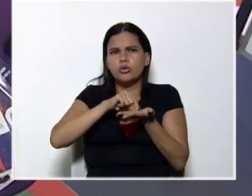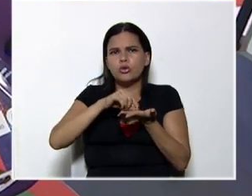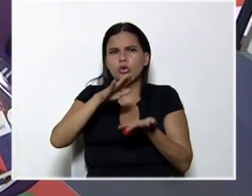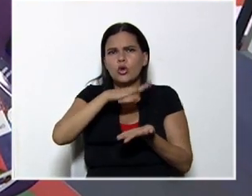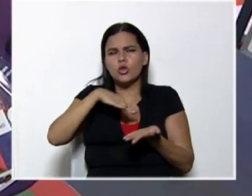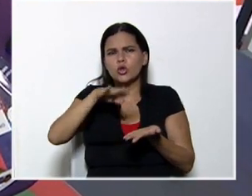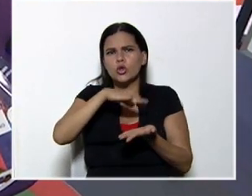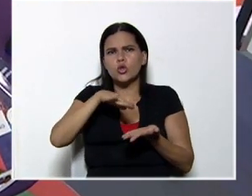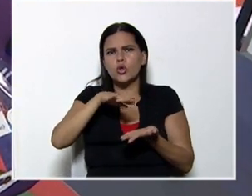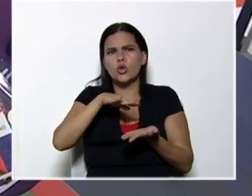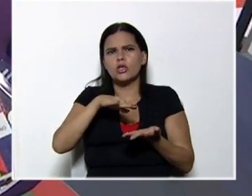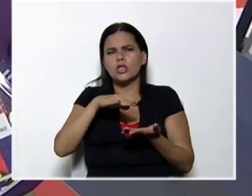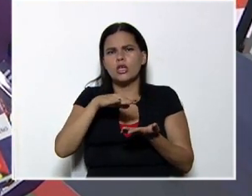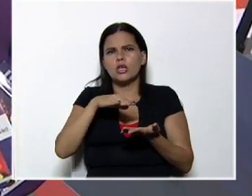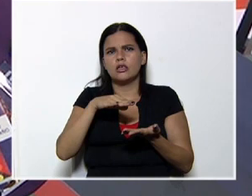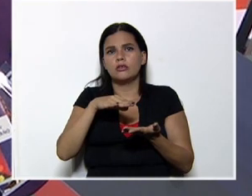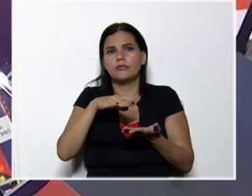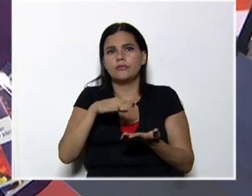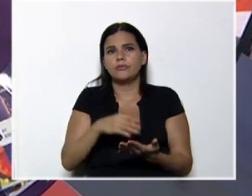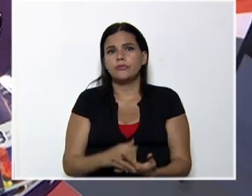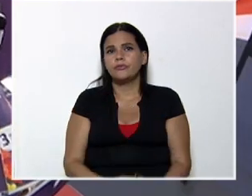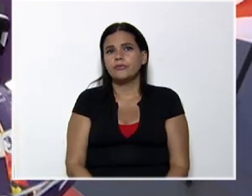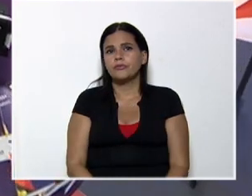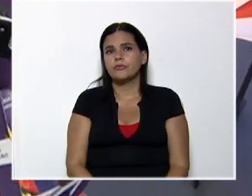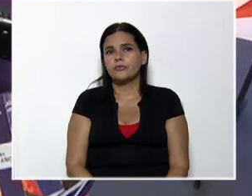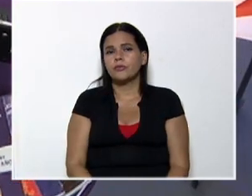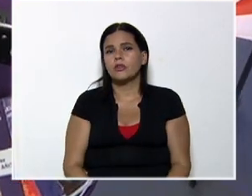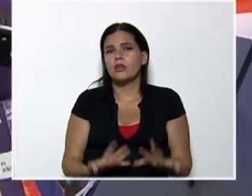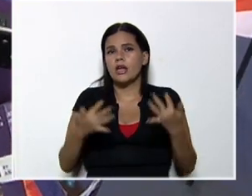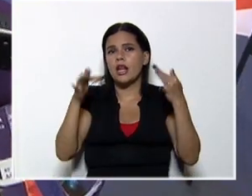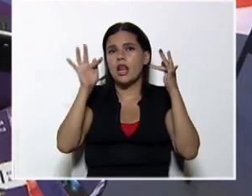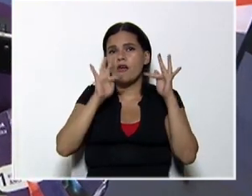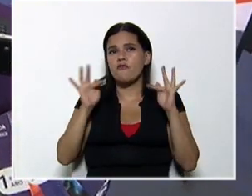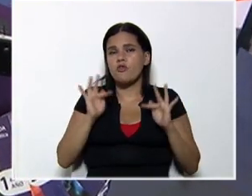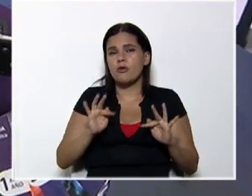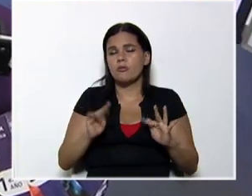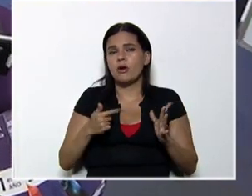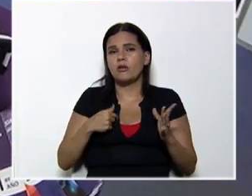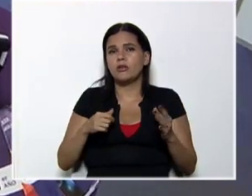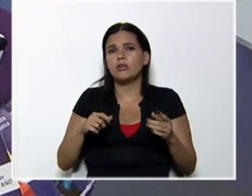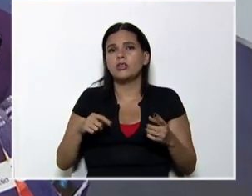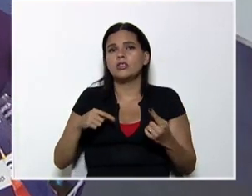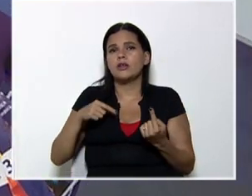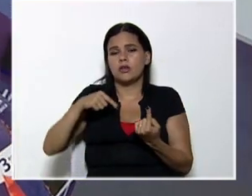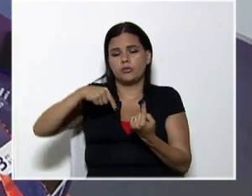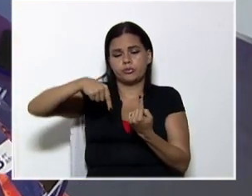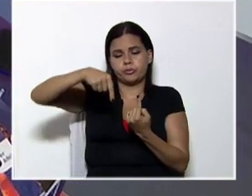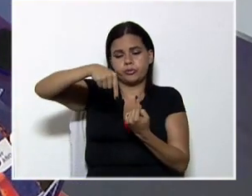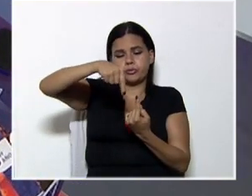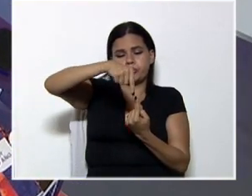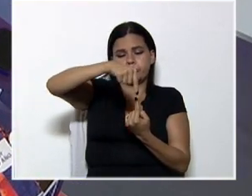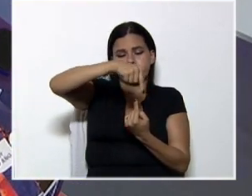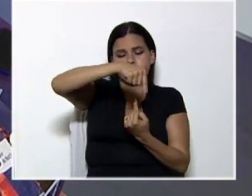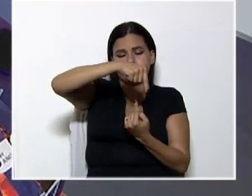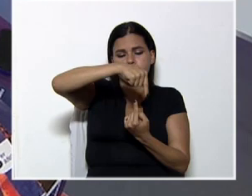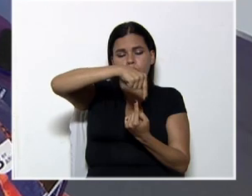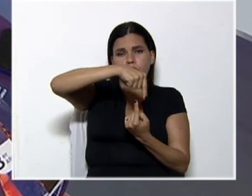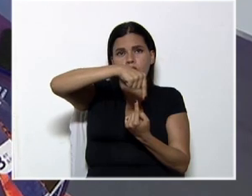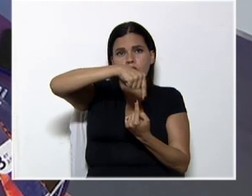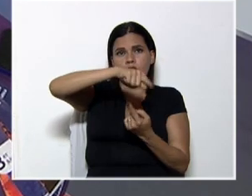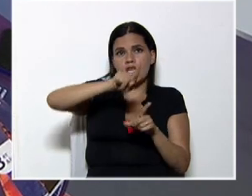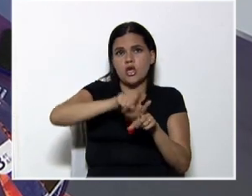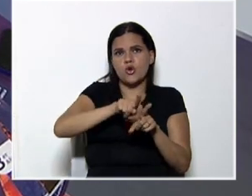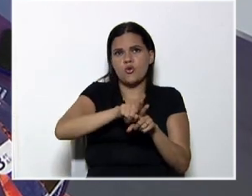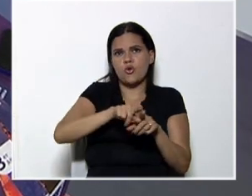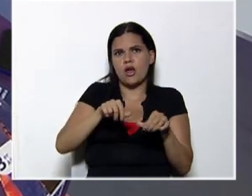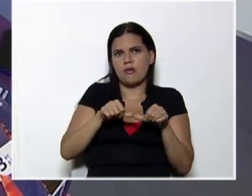simetría va, donde la figura va a ir rotando y sin embargo va a seguir manteniendo